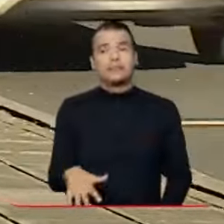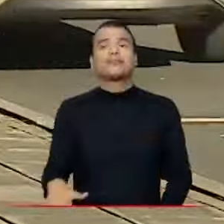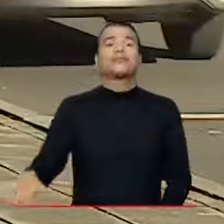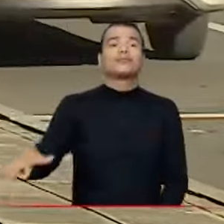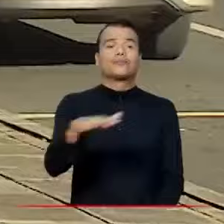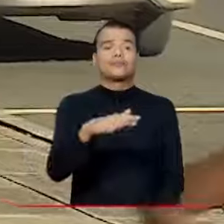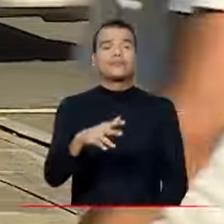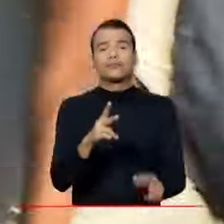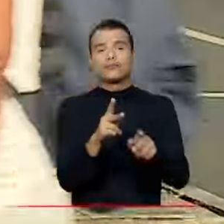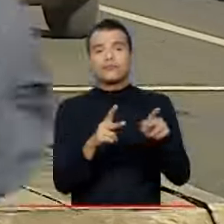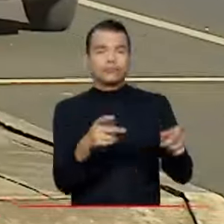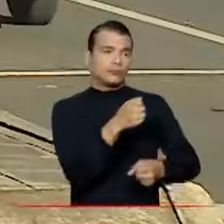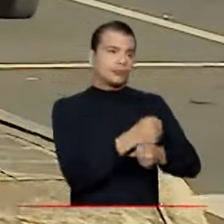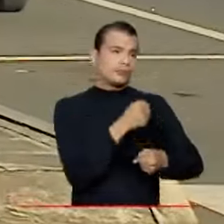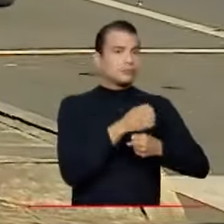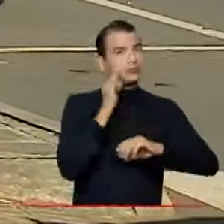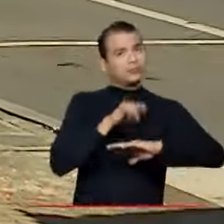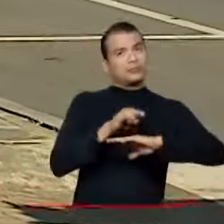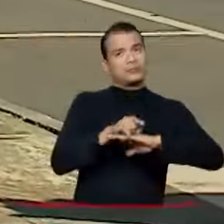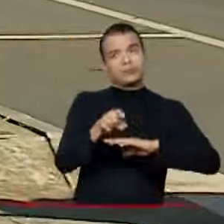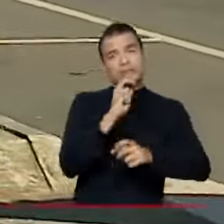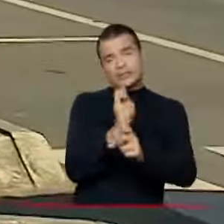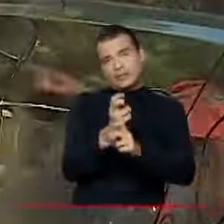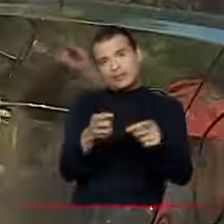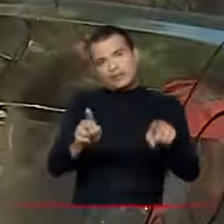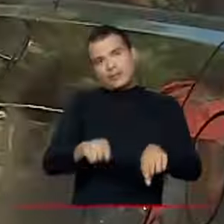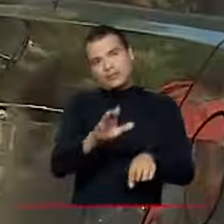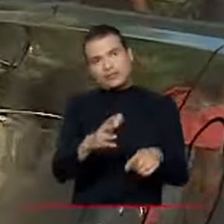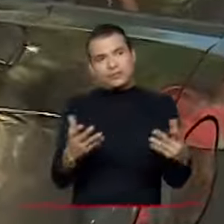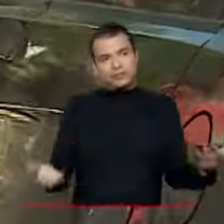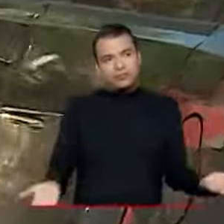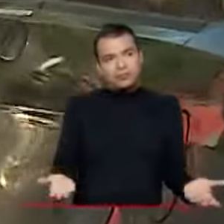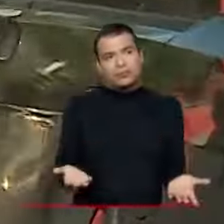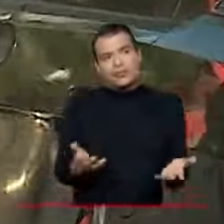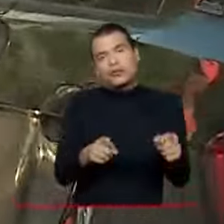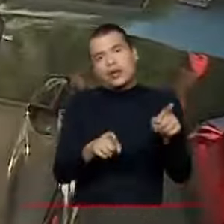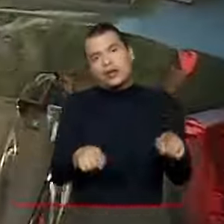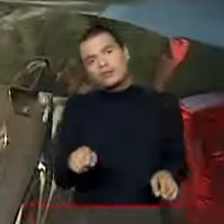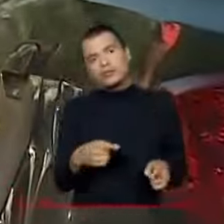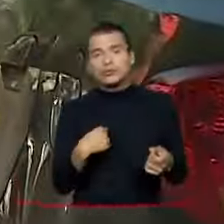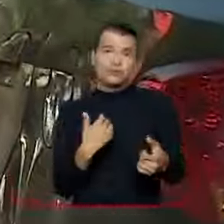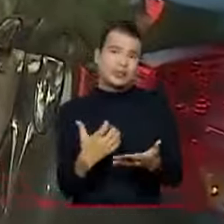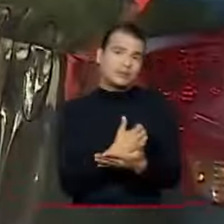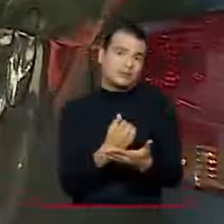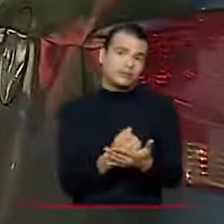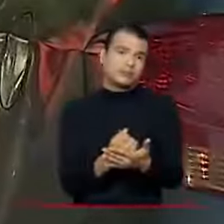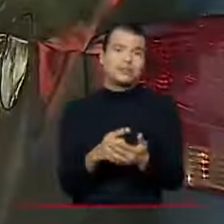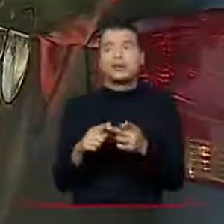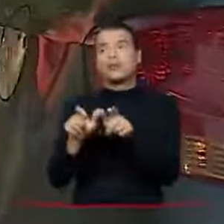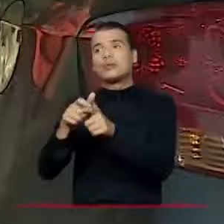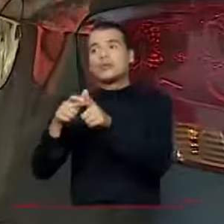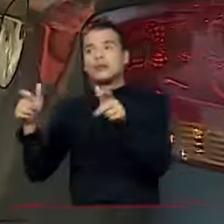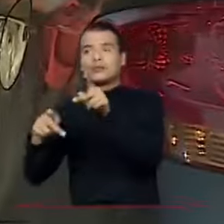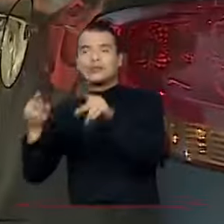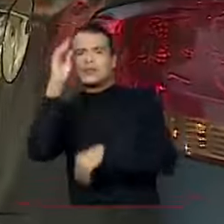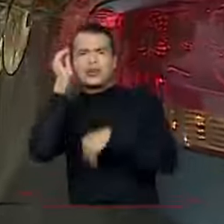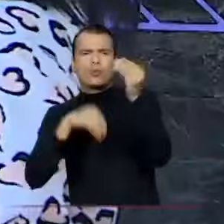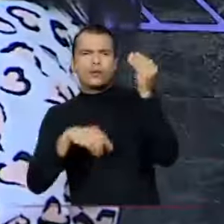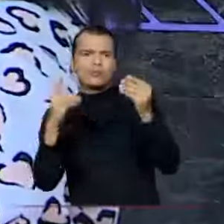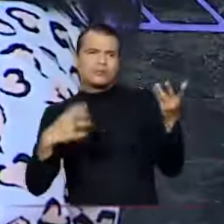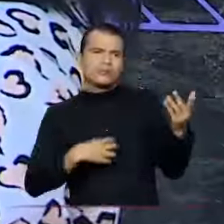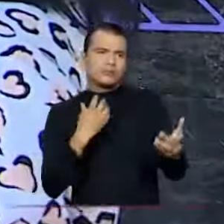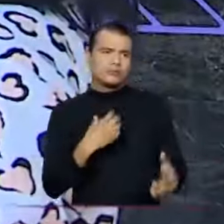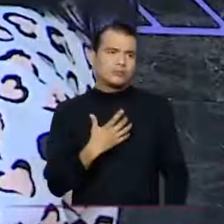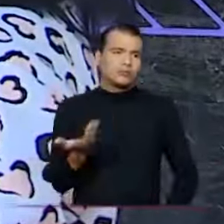situación para los cuidadores de carros o llamados trapitos rojos, que están entre las quejas y obtener lo de su sustento. Yo tengo el